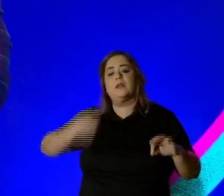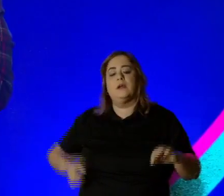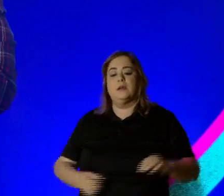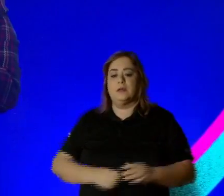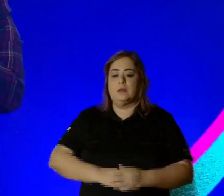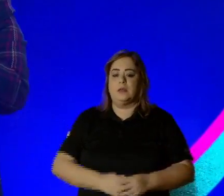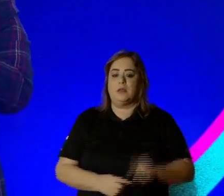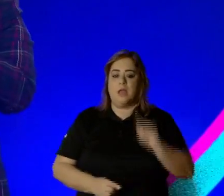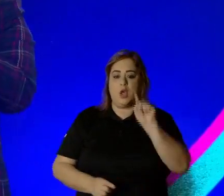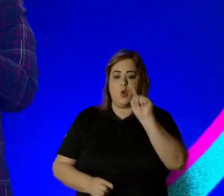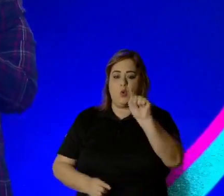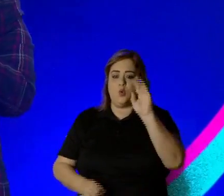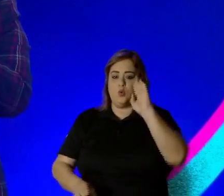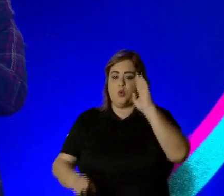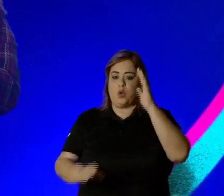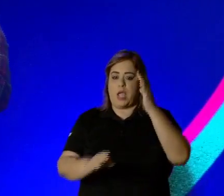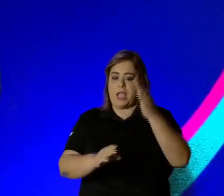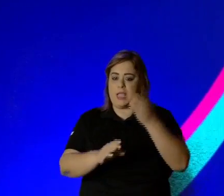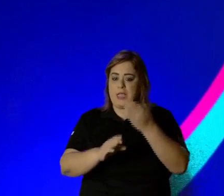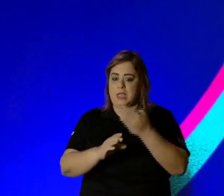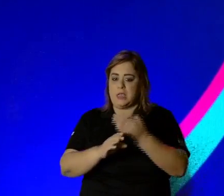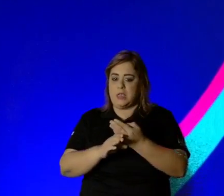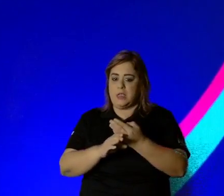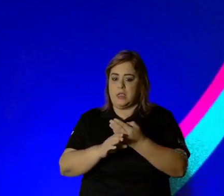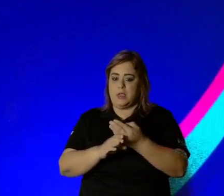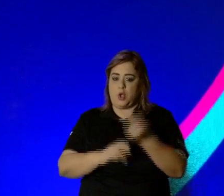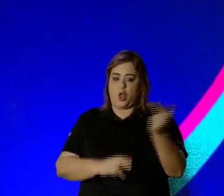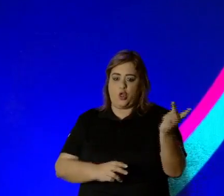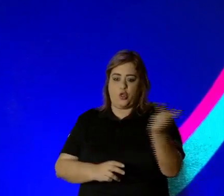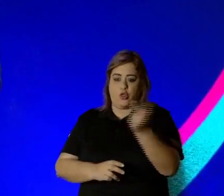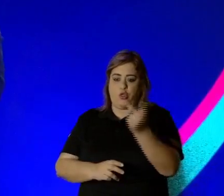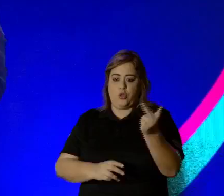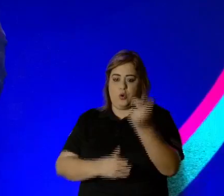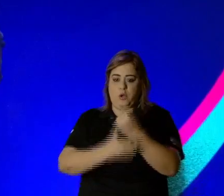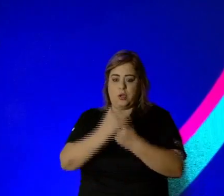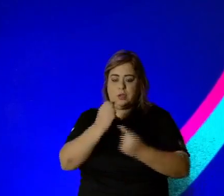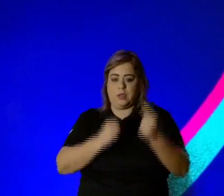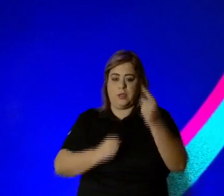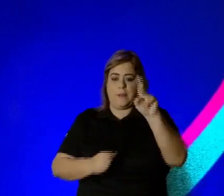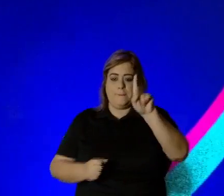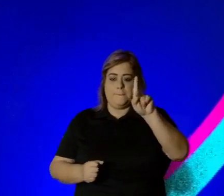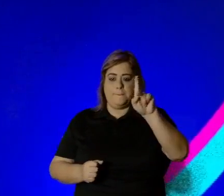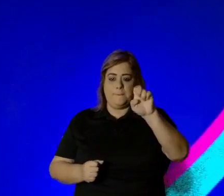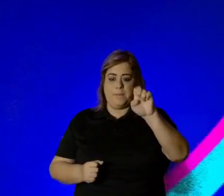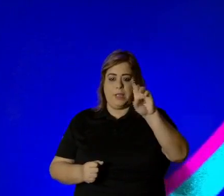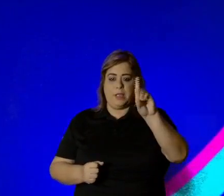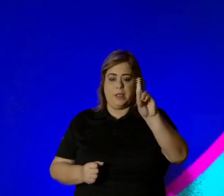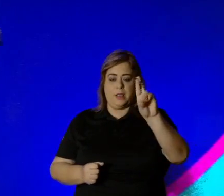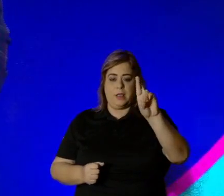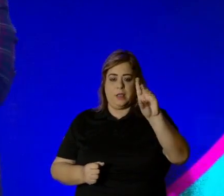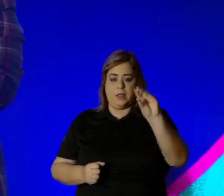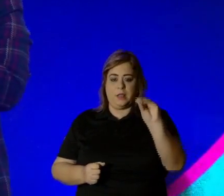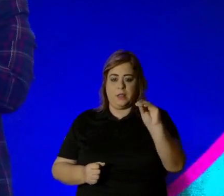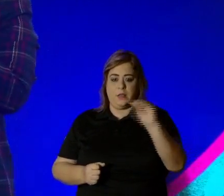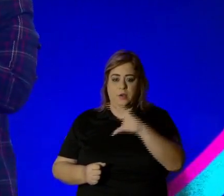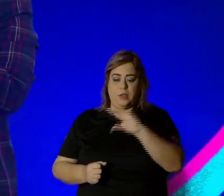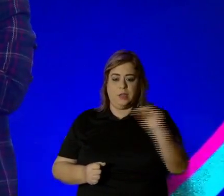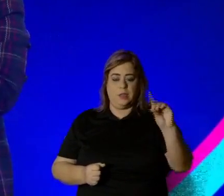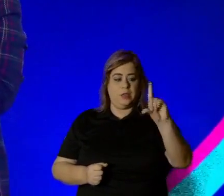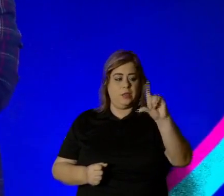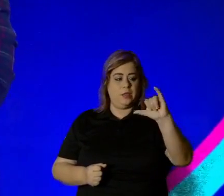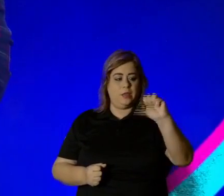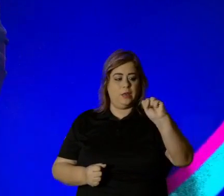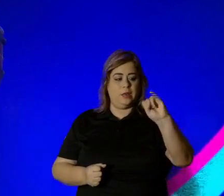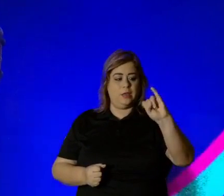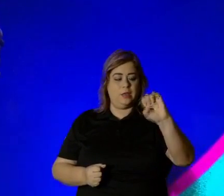a una hija de esta casa, a unos hijos, porque ellos son dos, pero son uno. Pedro y Lizzie, nuestra nueva representante que ayer